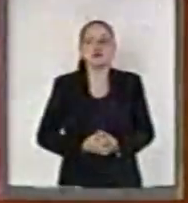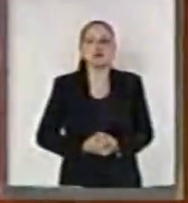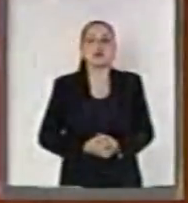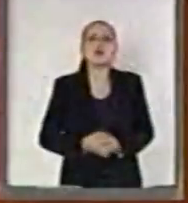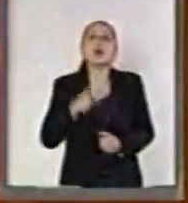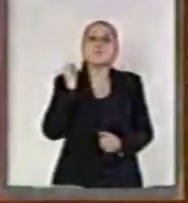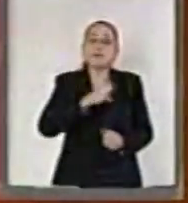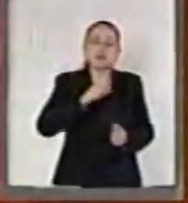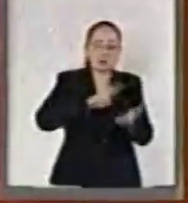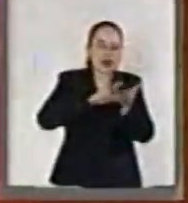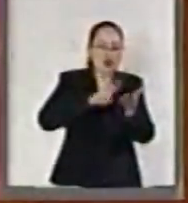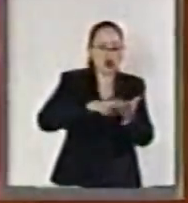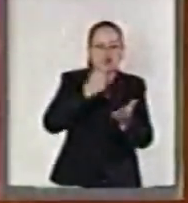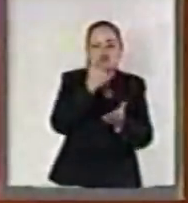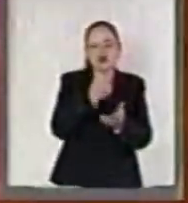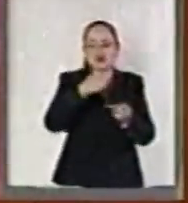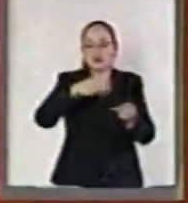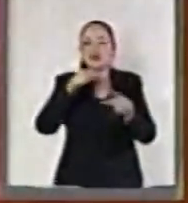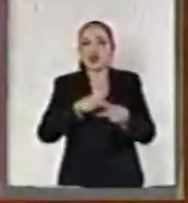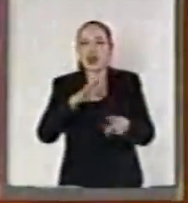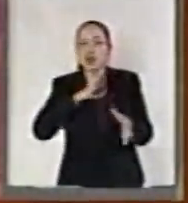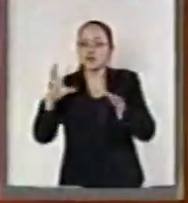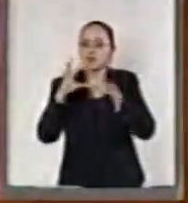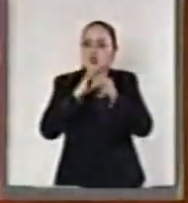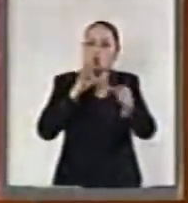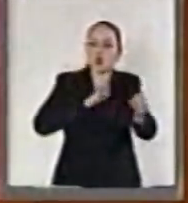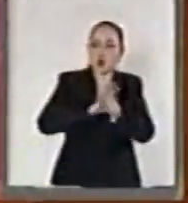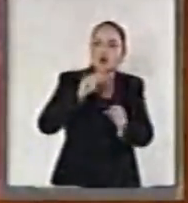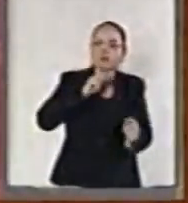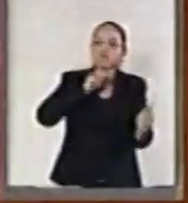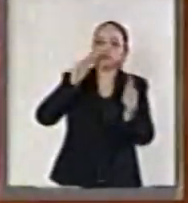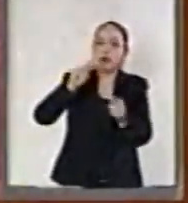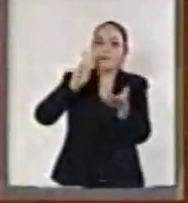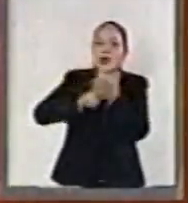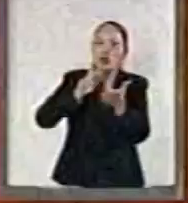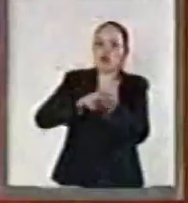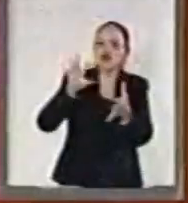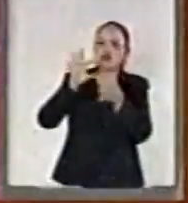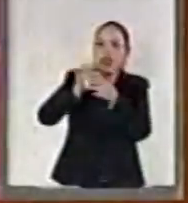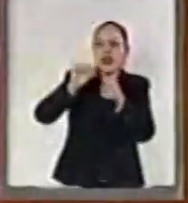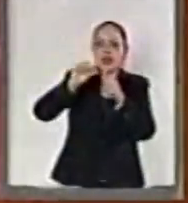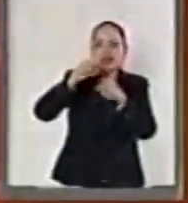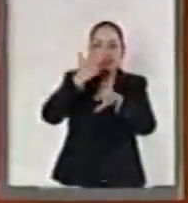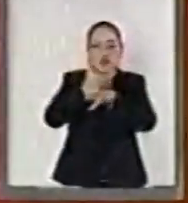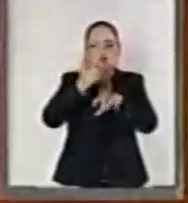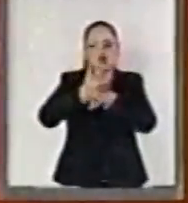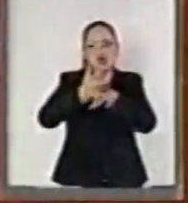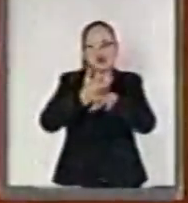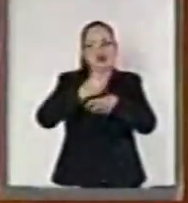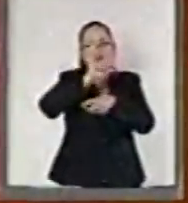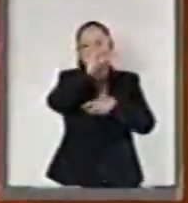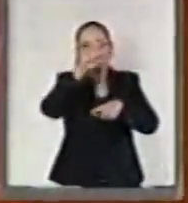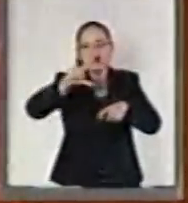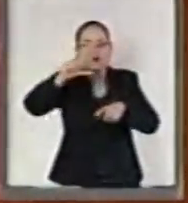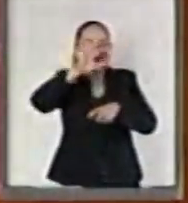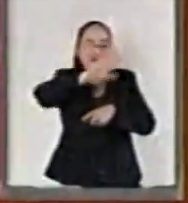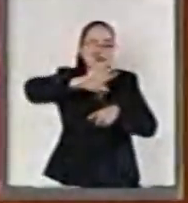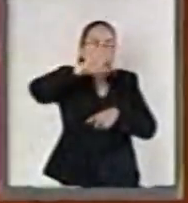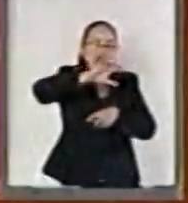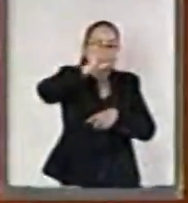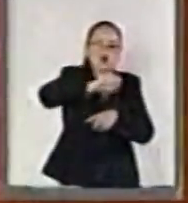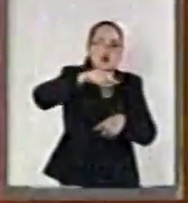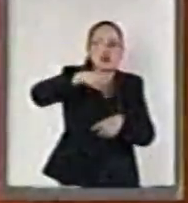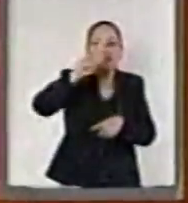del precio toma como referencia la cotización observada en el sur de Estados Unidos, en Texas, y ese precio